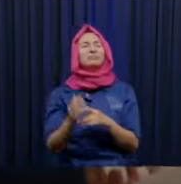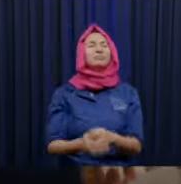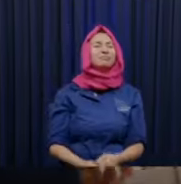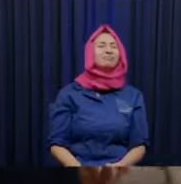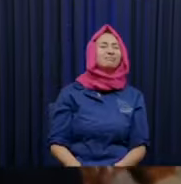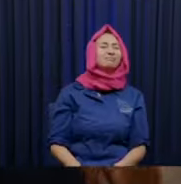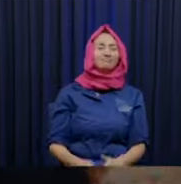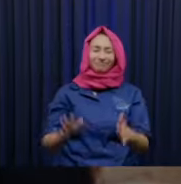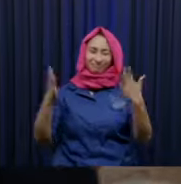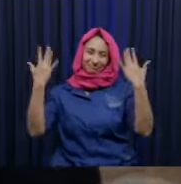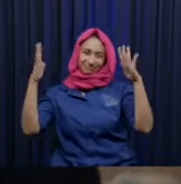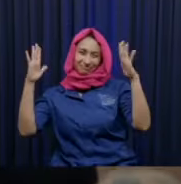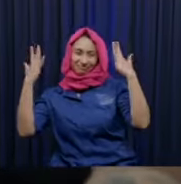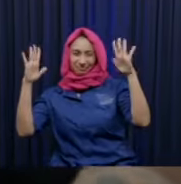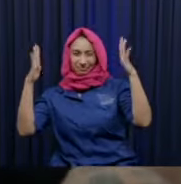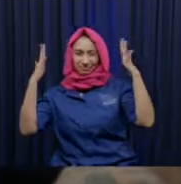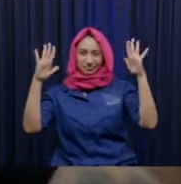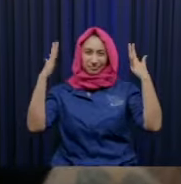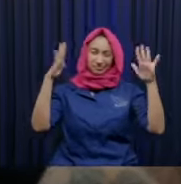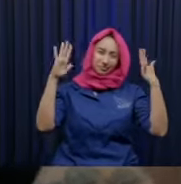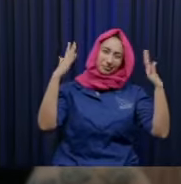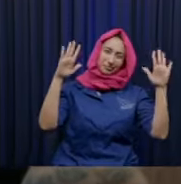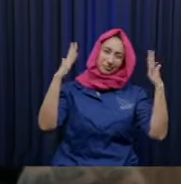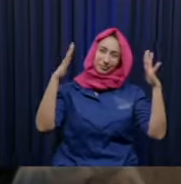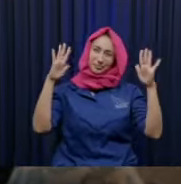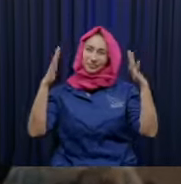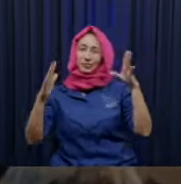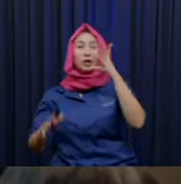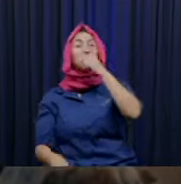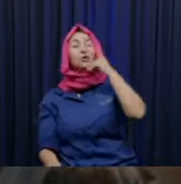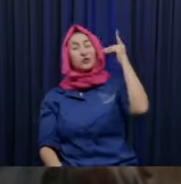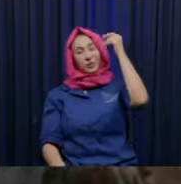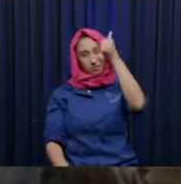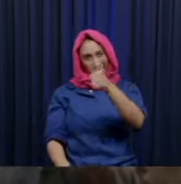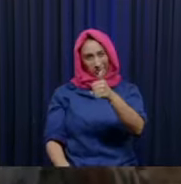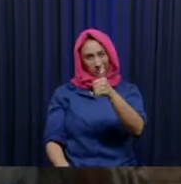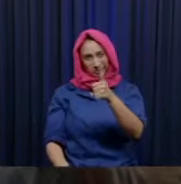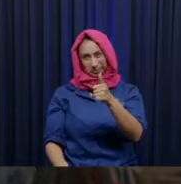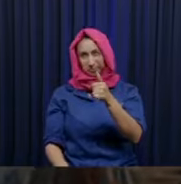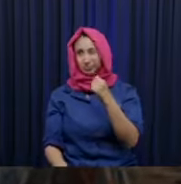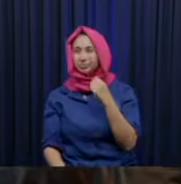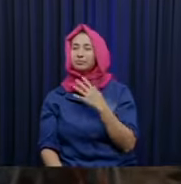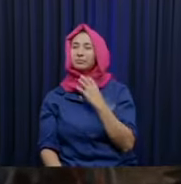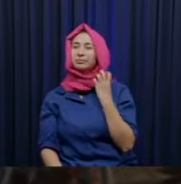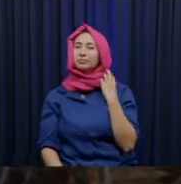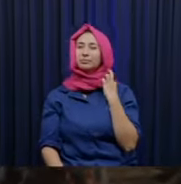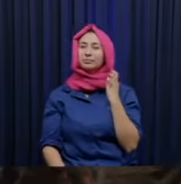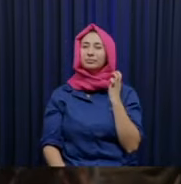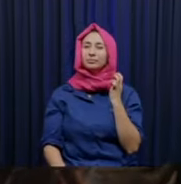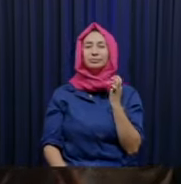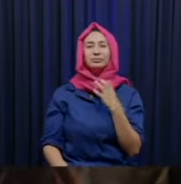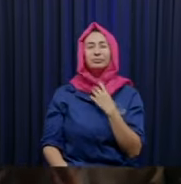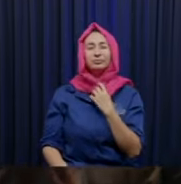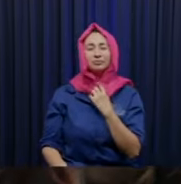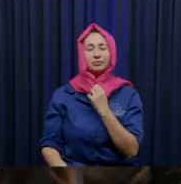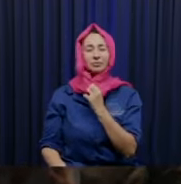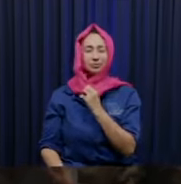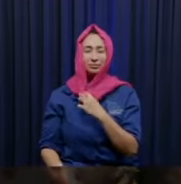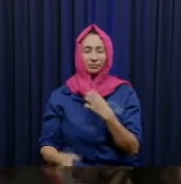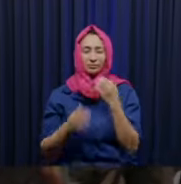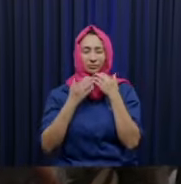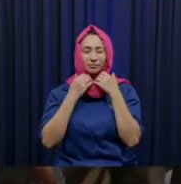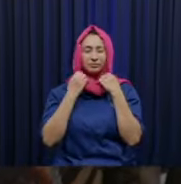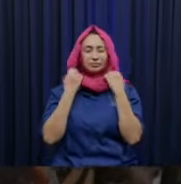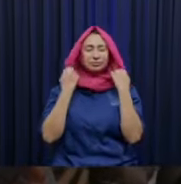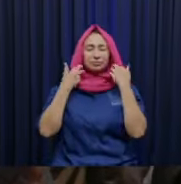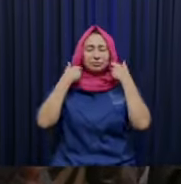Dale un fuerte aplauso al Señor. Dios es bueno. Han pasado